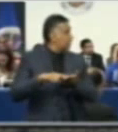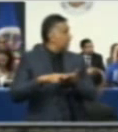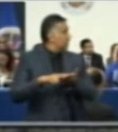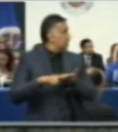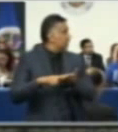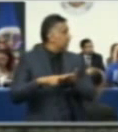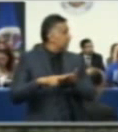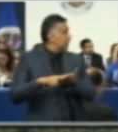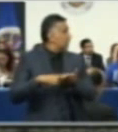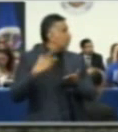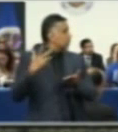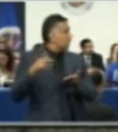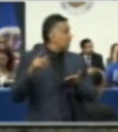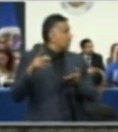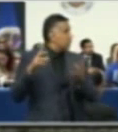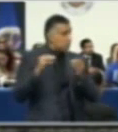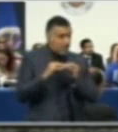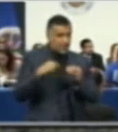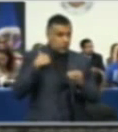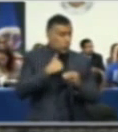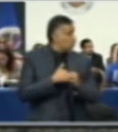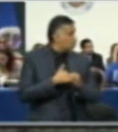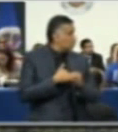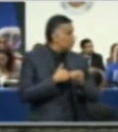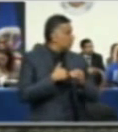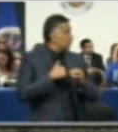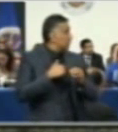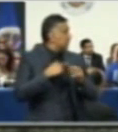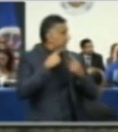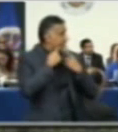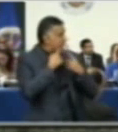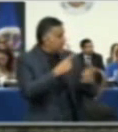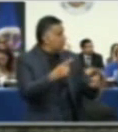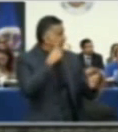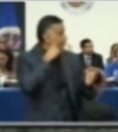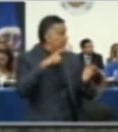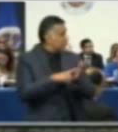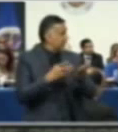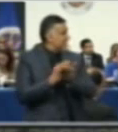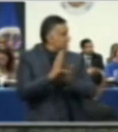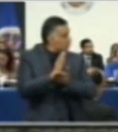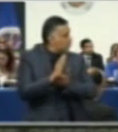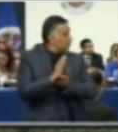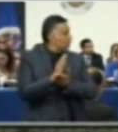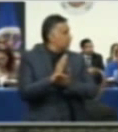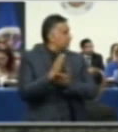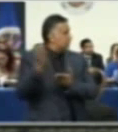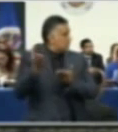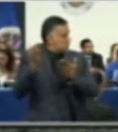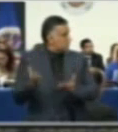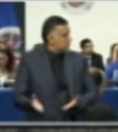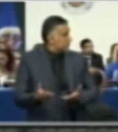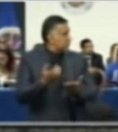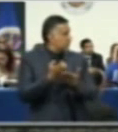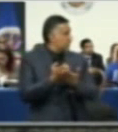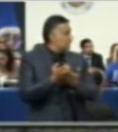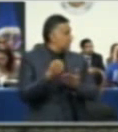cuentas bancarias. O sea, por más que nosotros declaremos o reconozcamos el derecho a una prestación